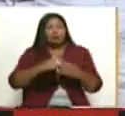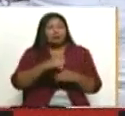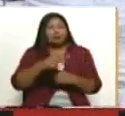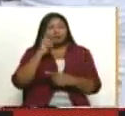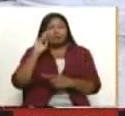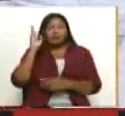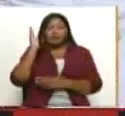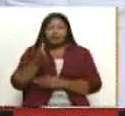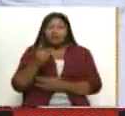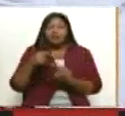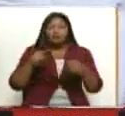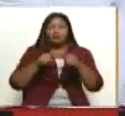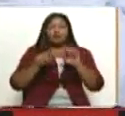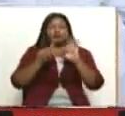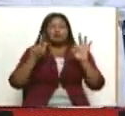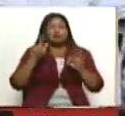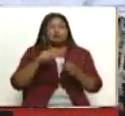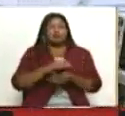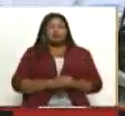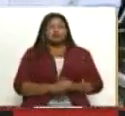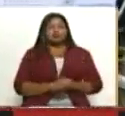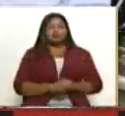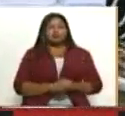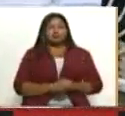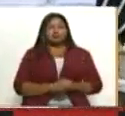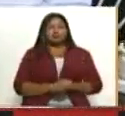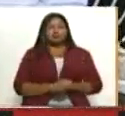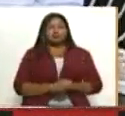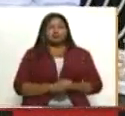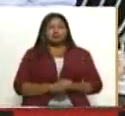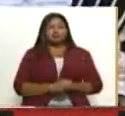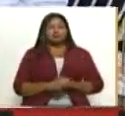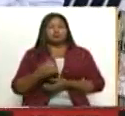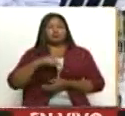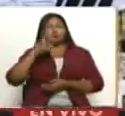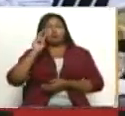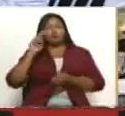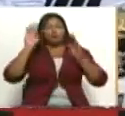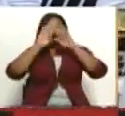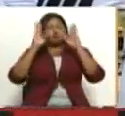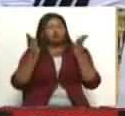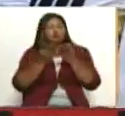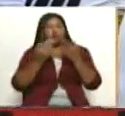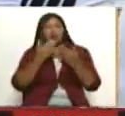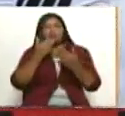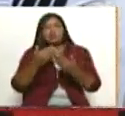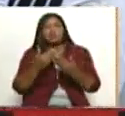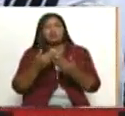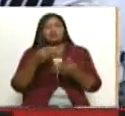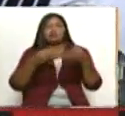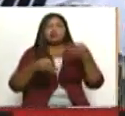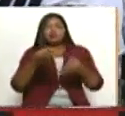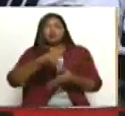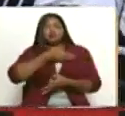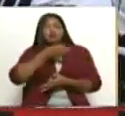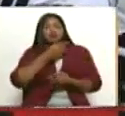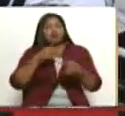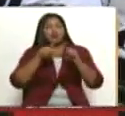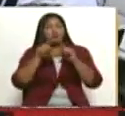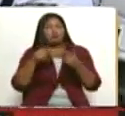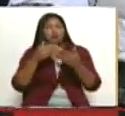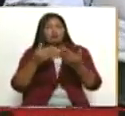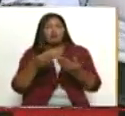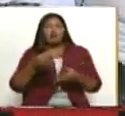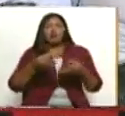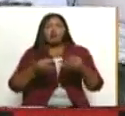amenazada su proyección como especie, de un mundo que clama por justicia social, de una